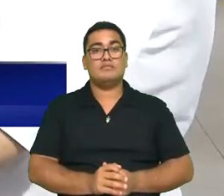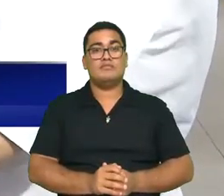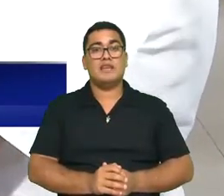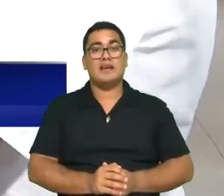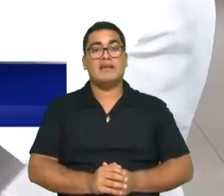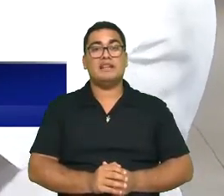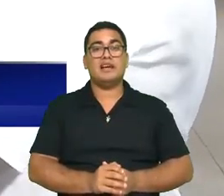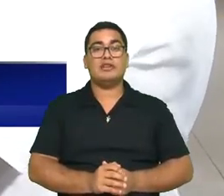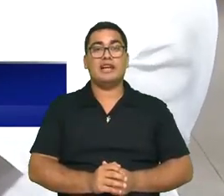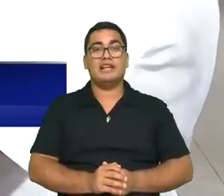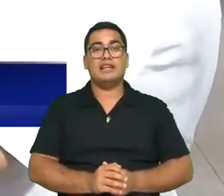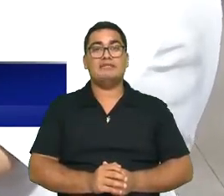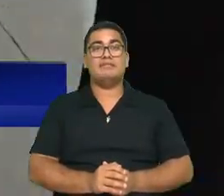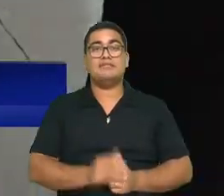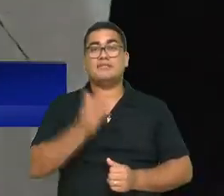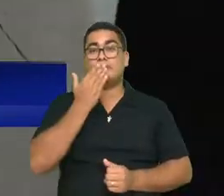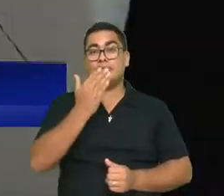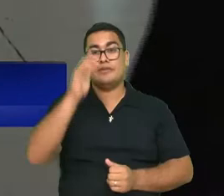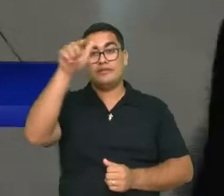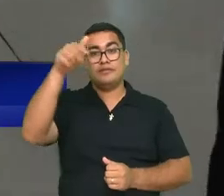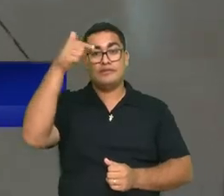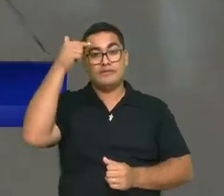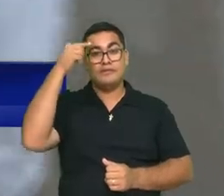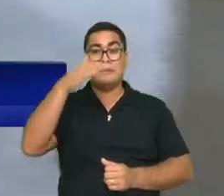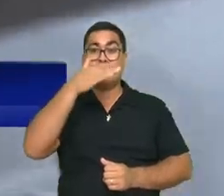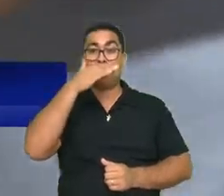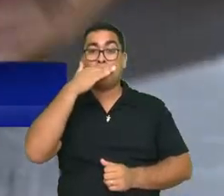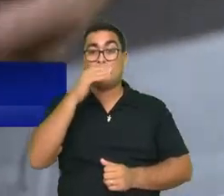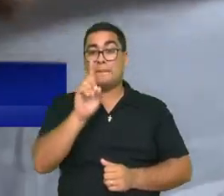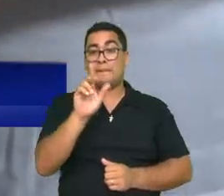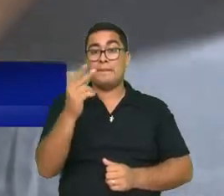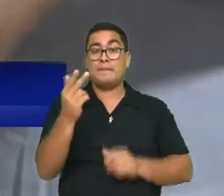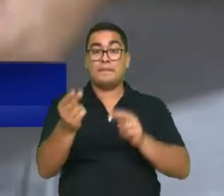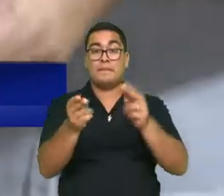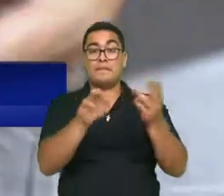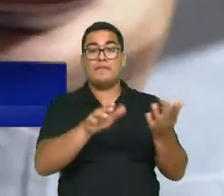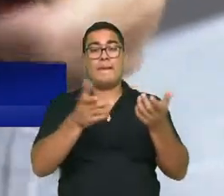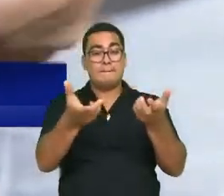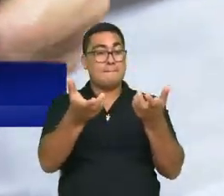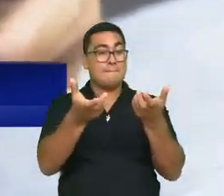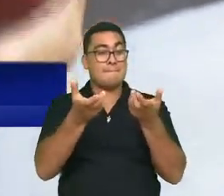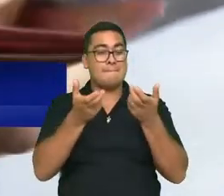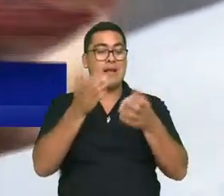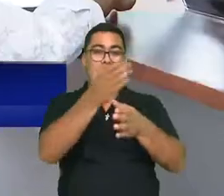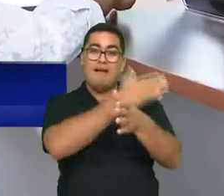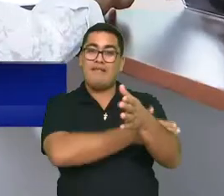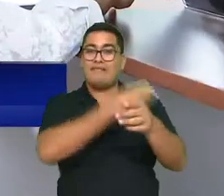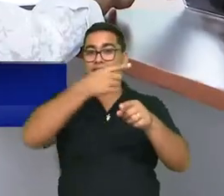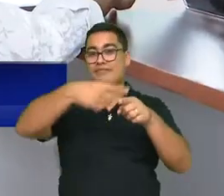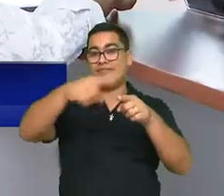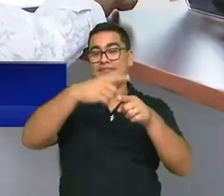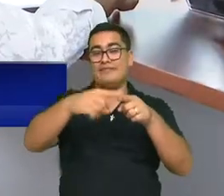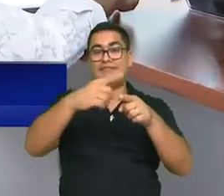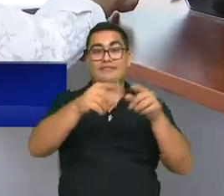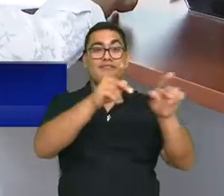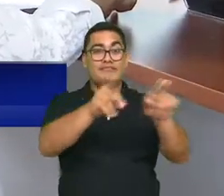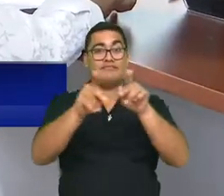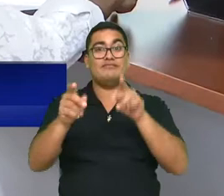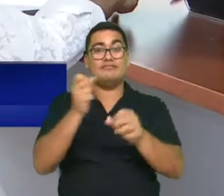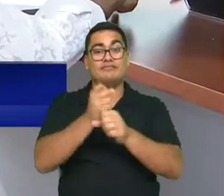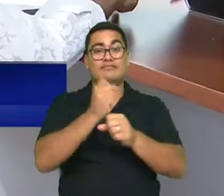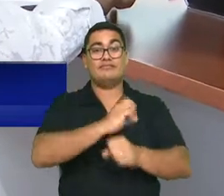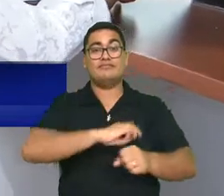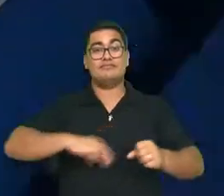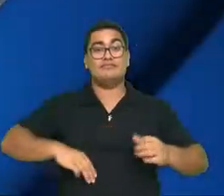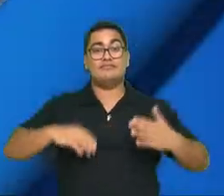Buen gobierno sandinista garantiza este 18 de noviembre el aguinaldo por adelantado a los trabajadores del Ministerio de